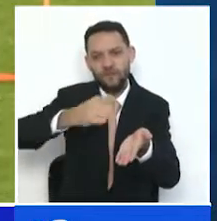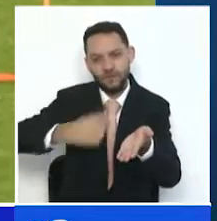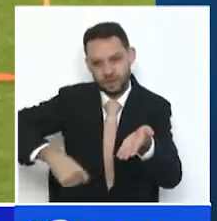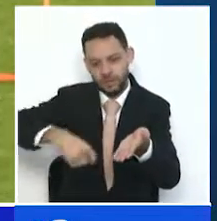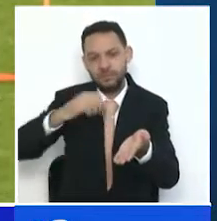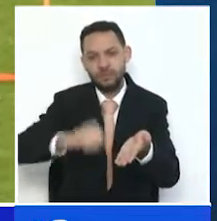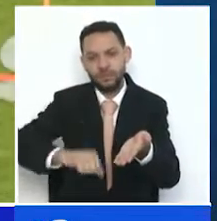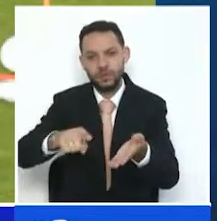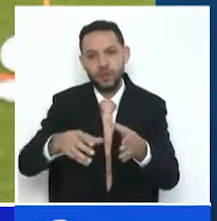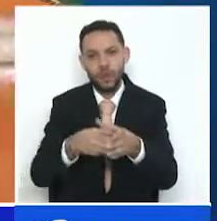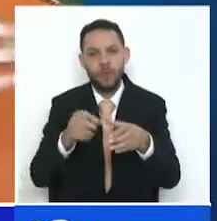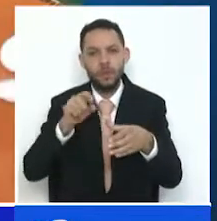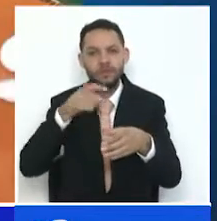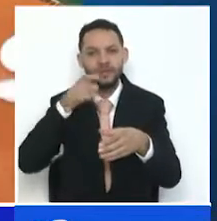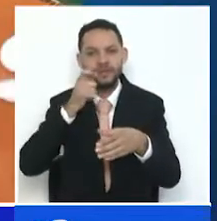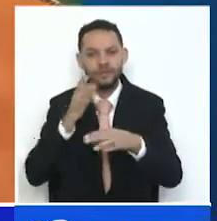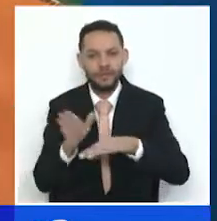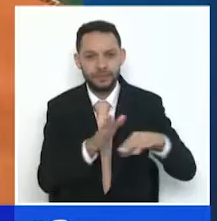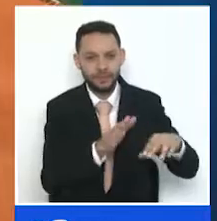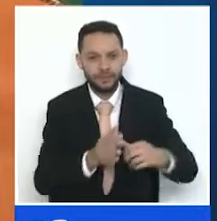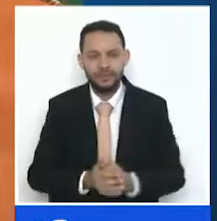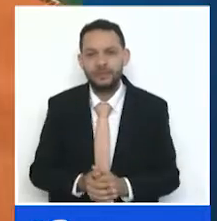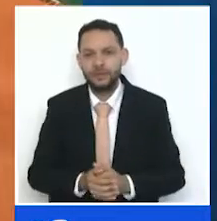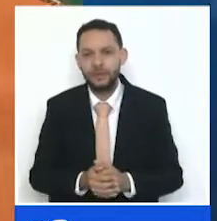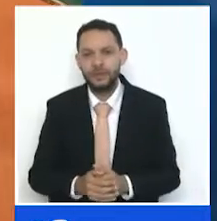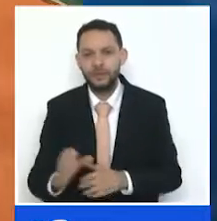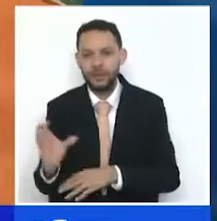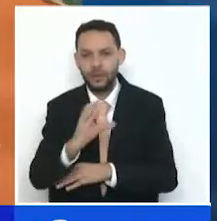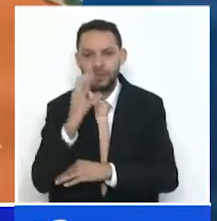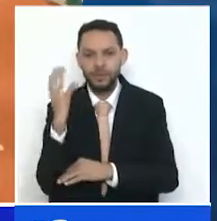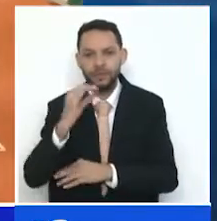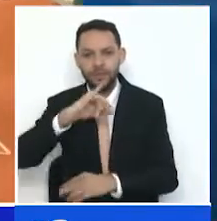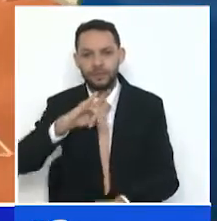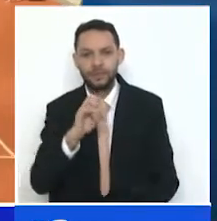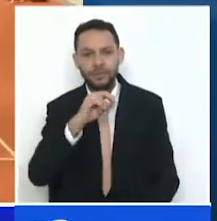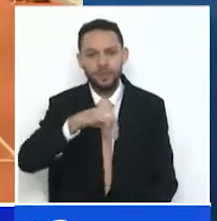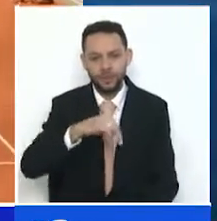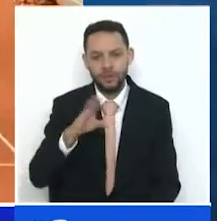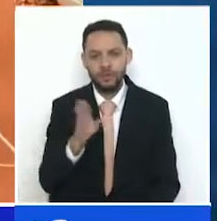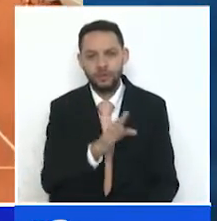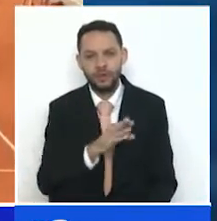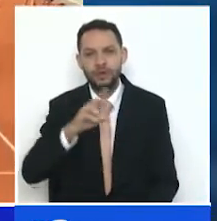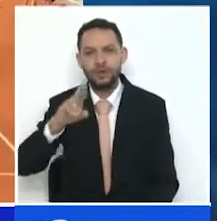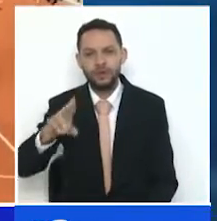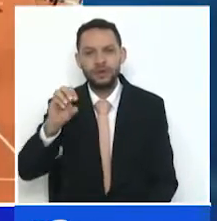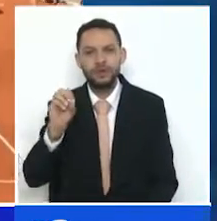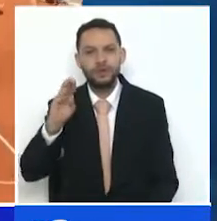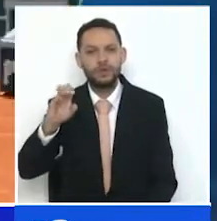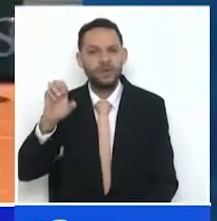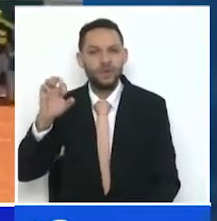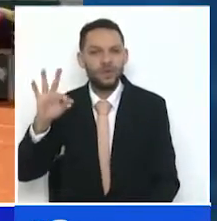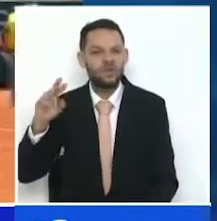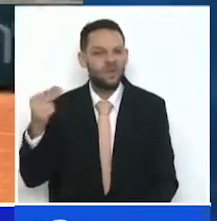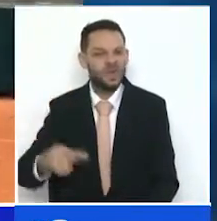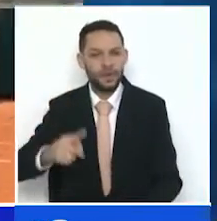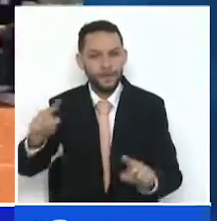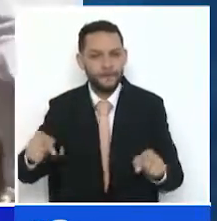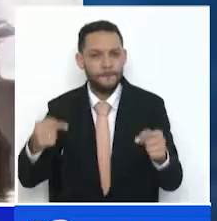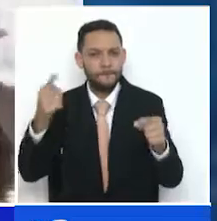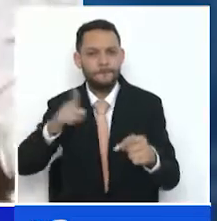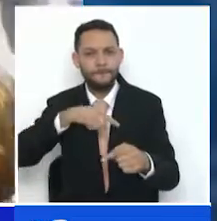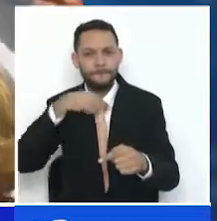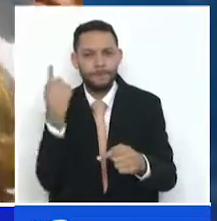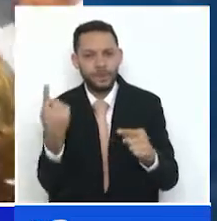de Manizales. Los colombianos Juan Sebastián Cabal y Robert Farah cayeron con la pareja francesa integrada